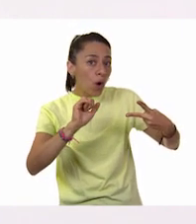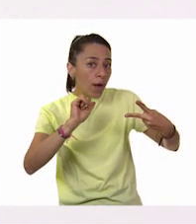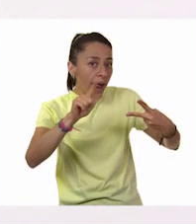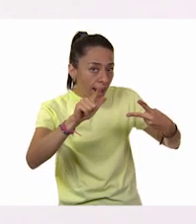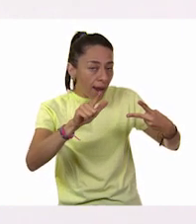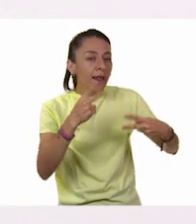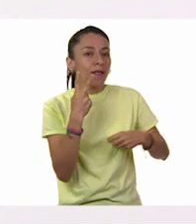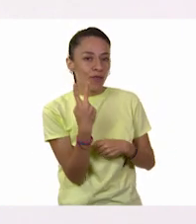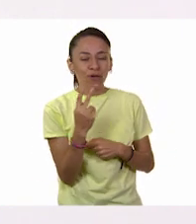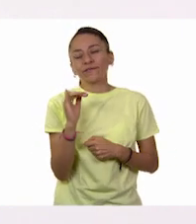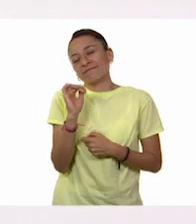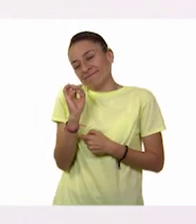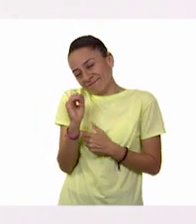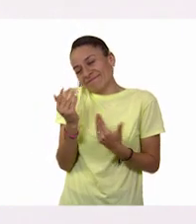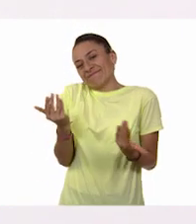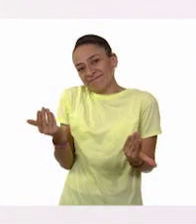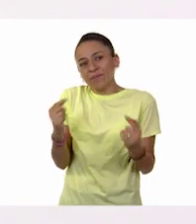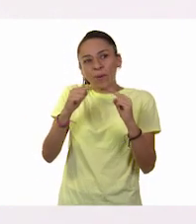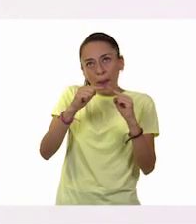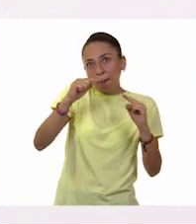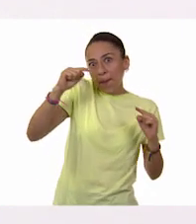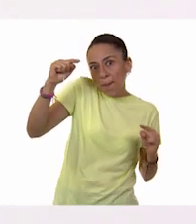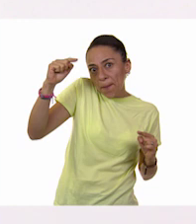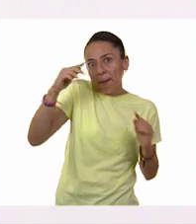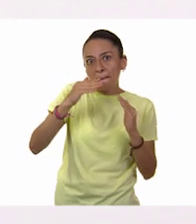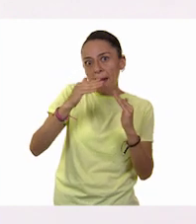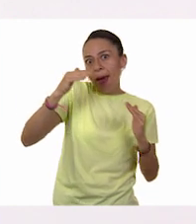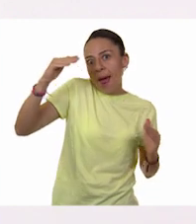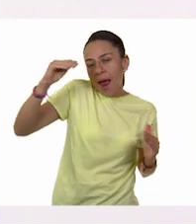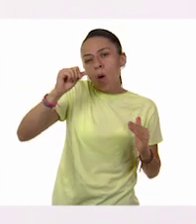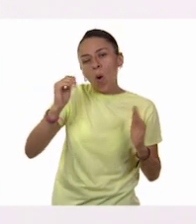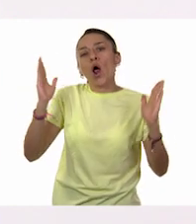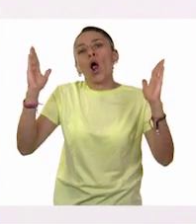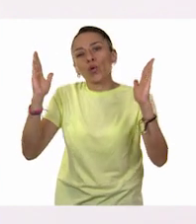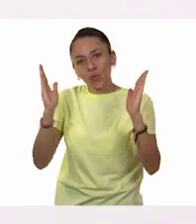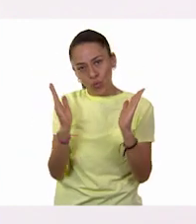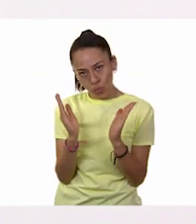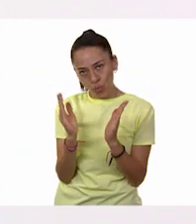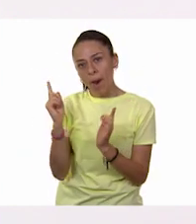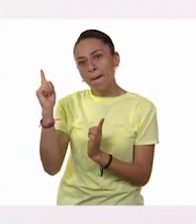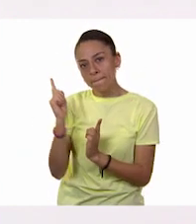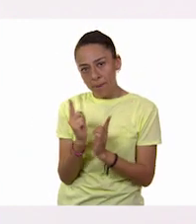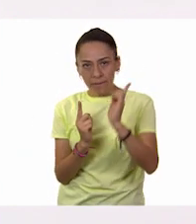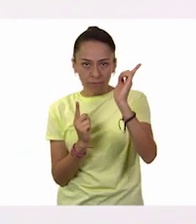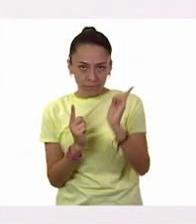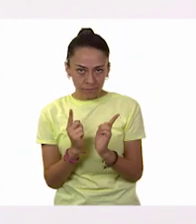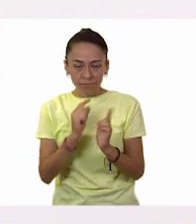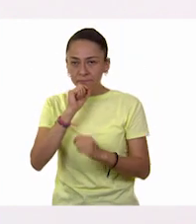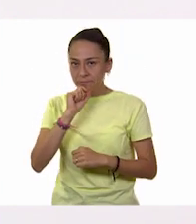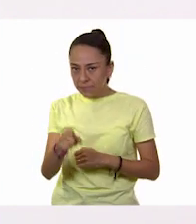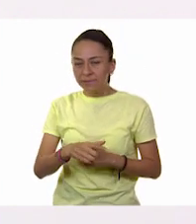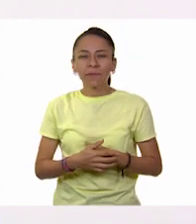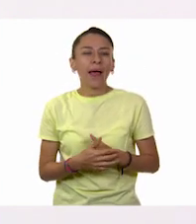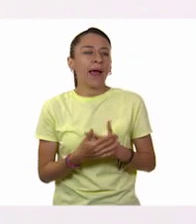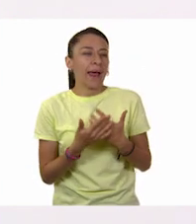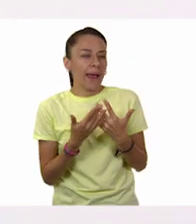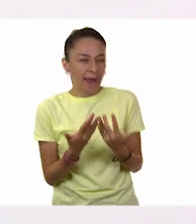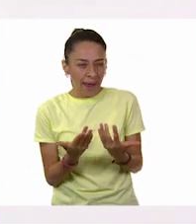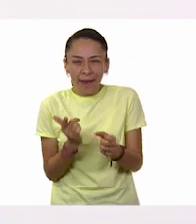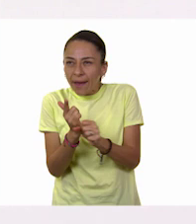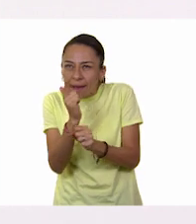diagonal mayor y otra diagonal menor. Por eso están estas 2 palabras en nuestra sopa de